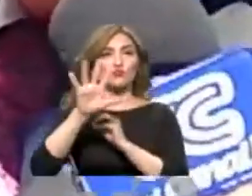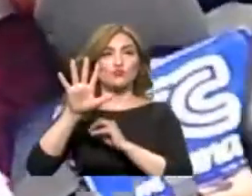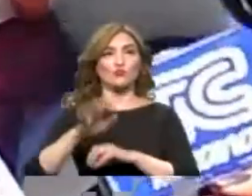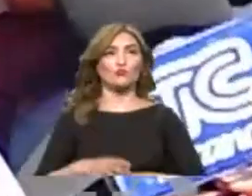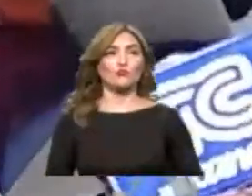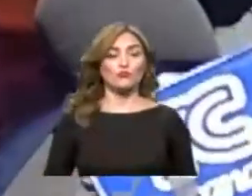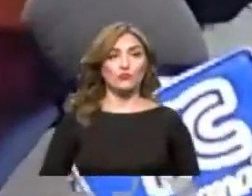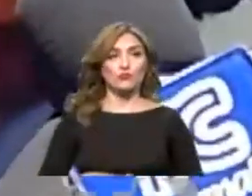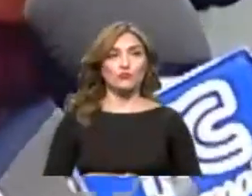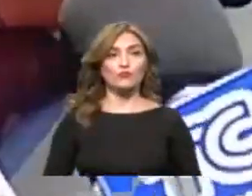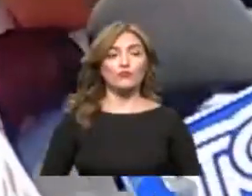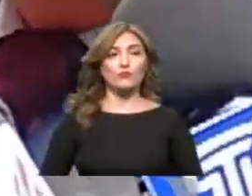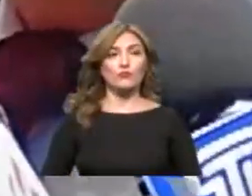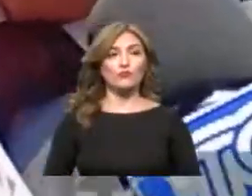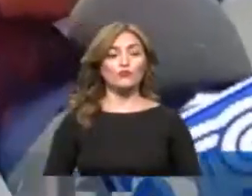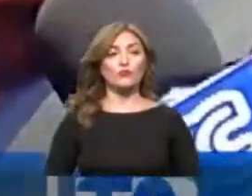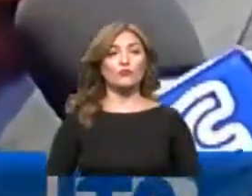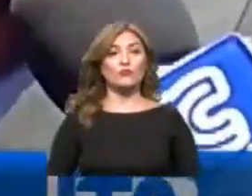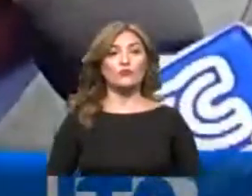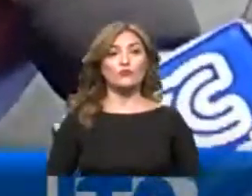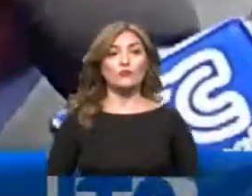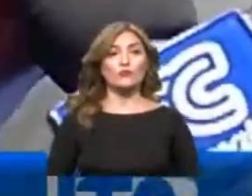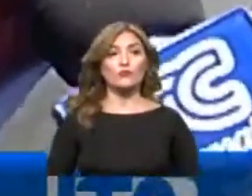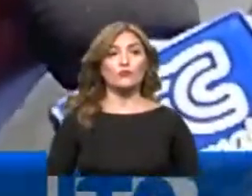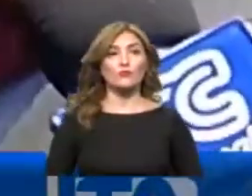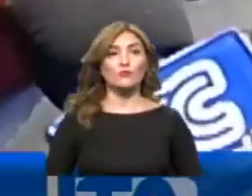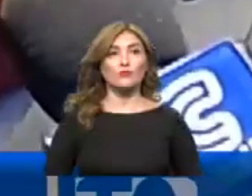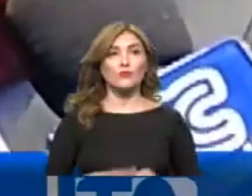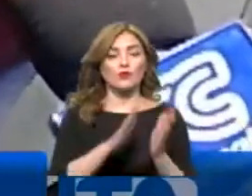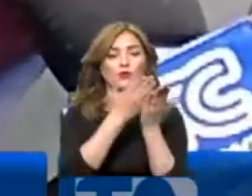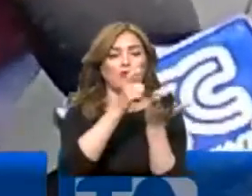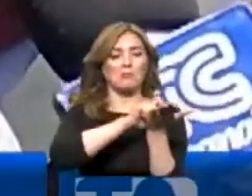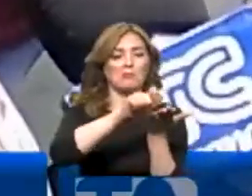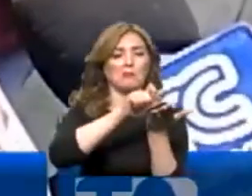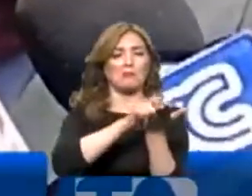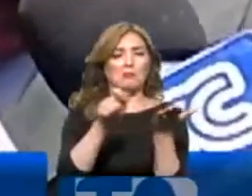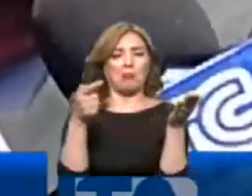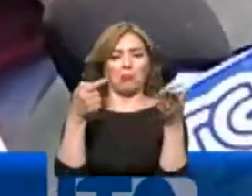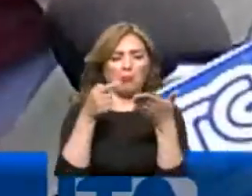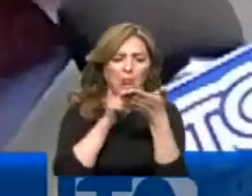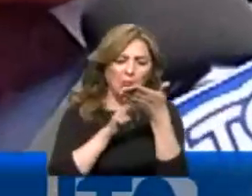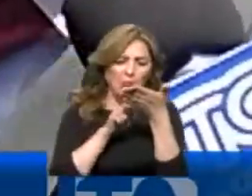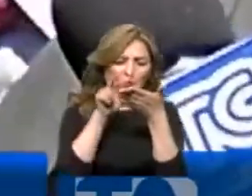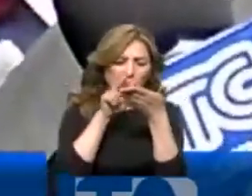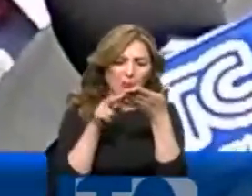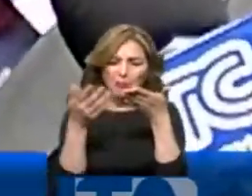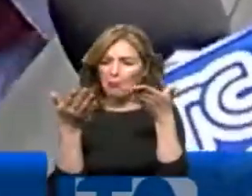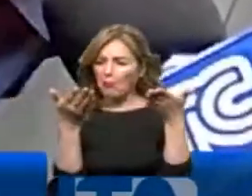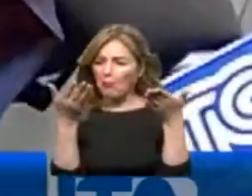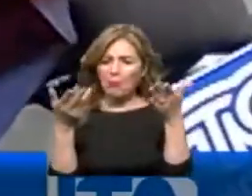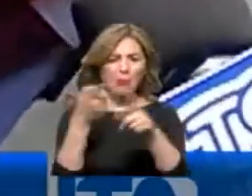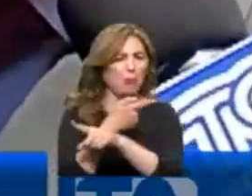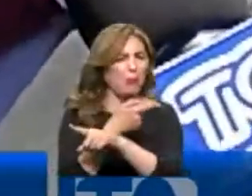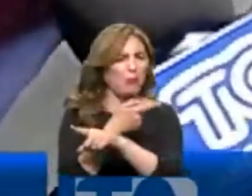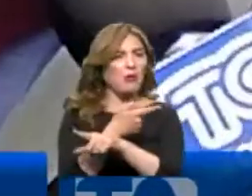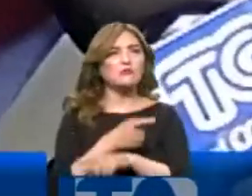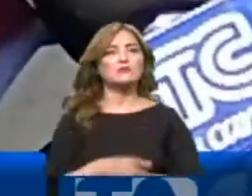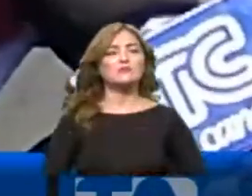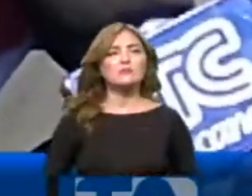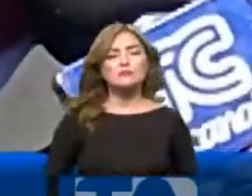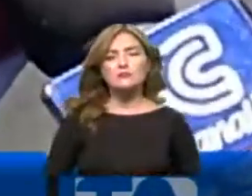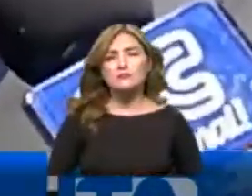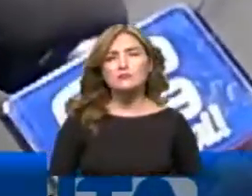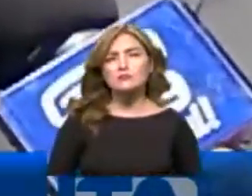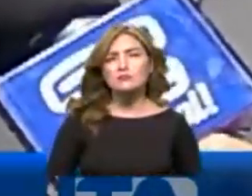la incongruencia de los registros Arroz Verde respecto al supuesto líder 2 de... ¿Por